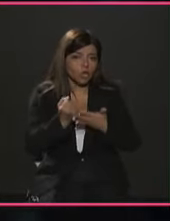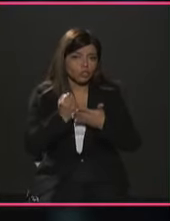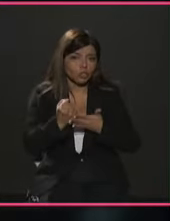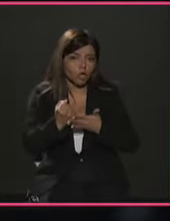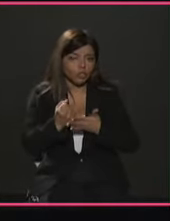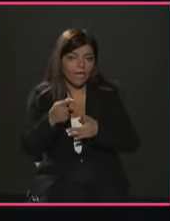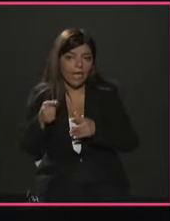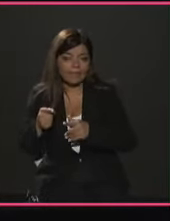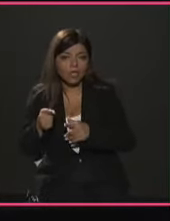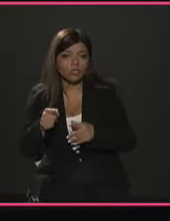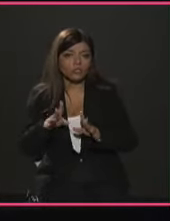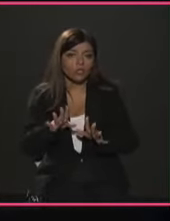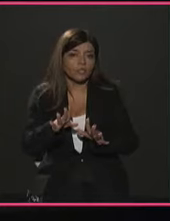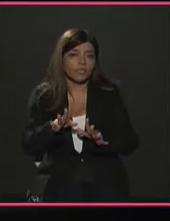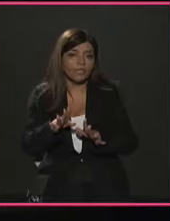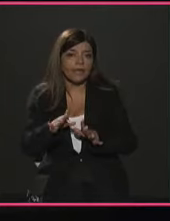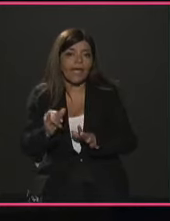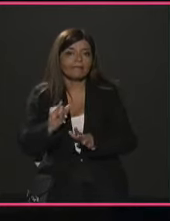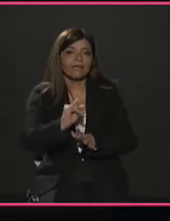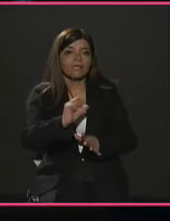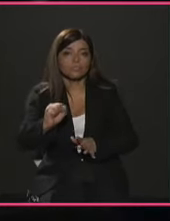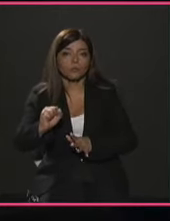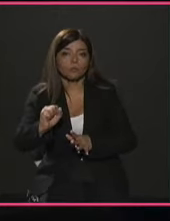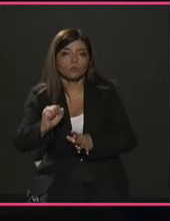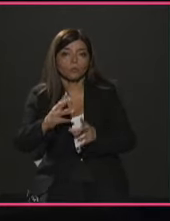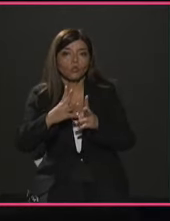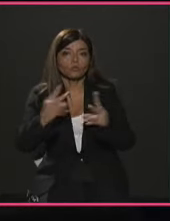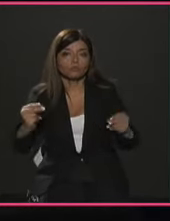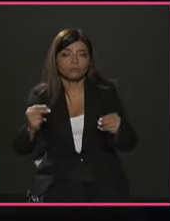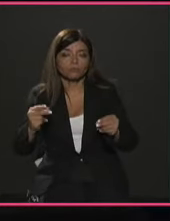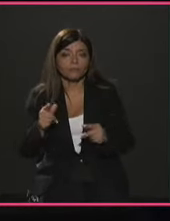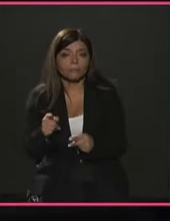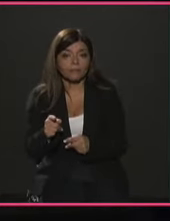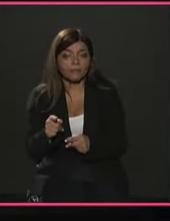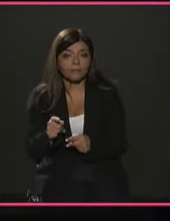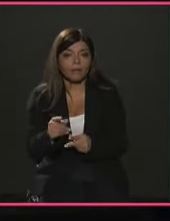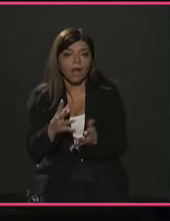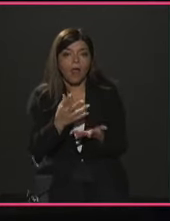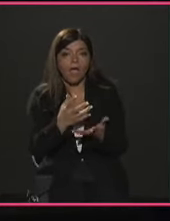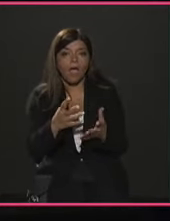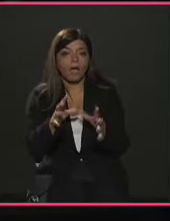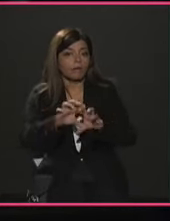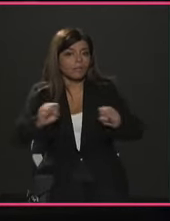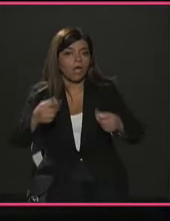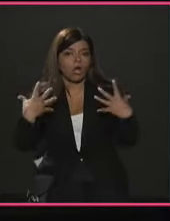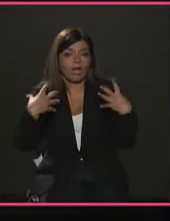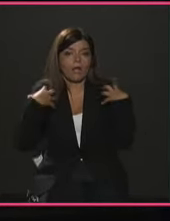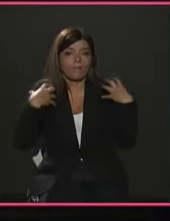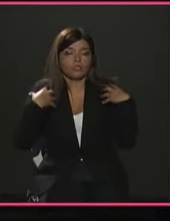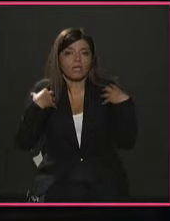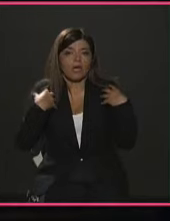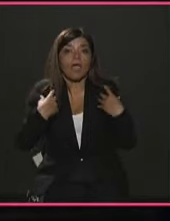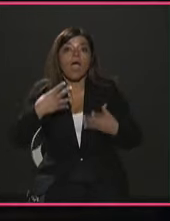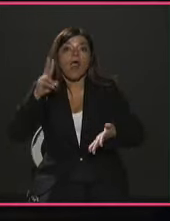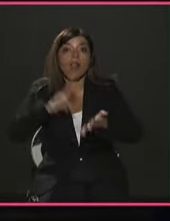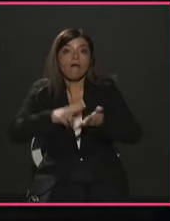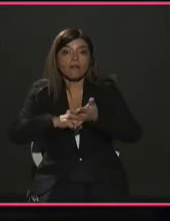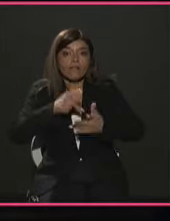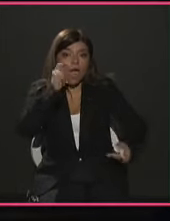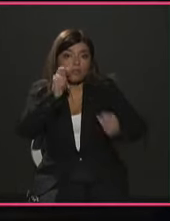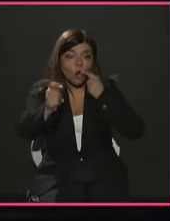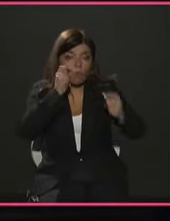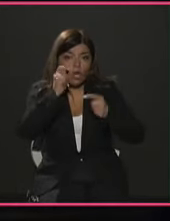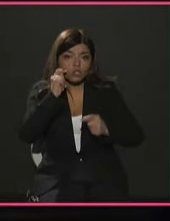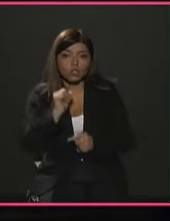mistificación de la Inteligencia artificial generativa le ha quitado la responsabilidad y nos ha distraído de los verdaderos riesgos que la